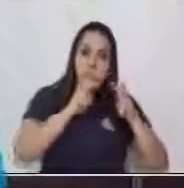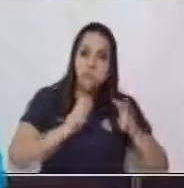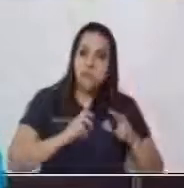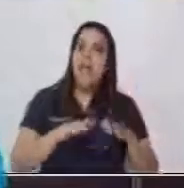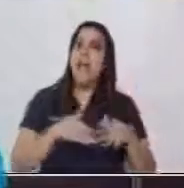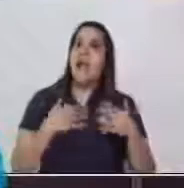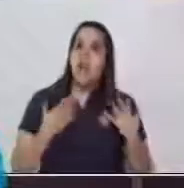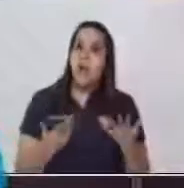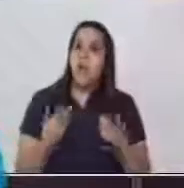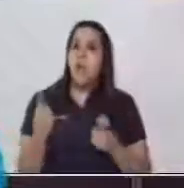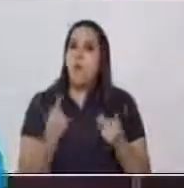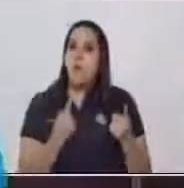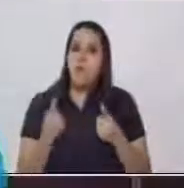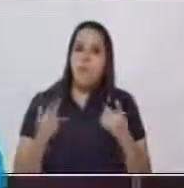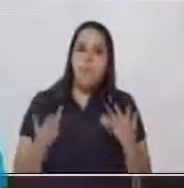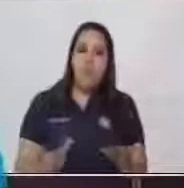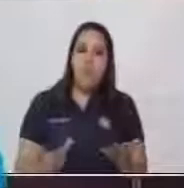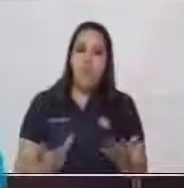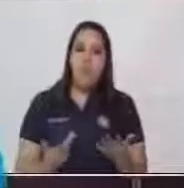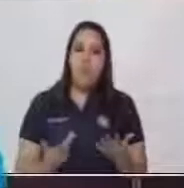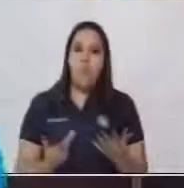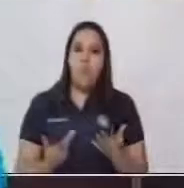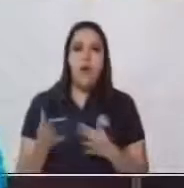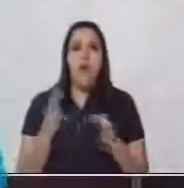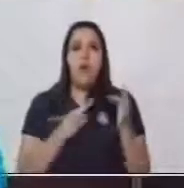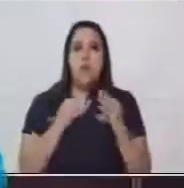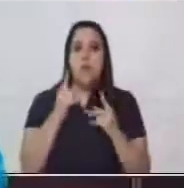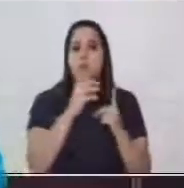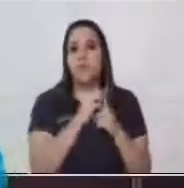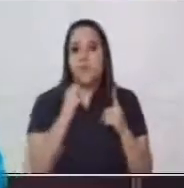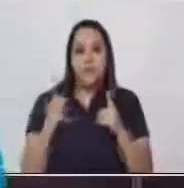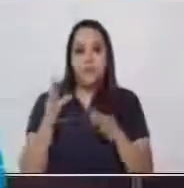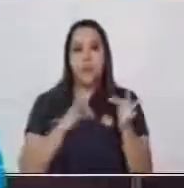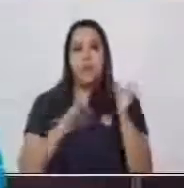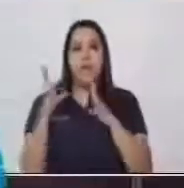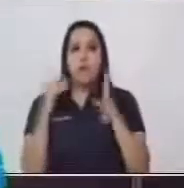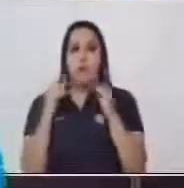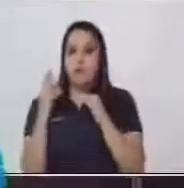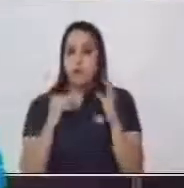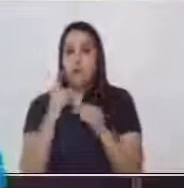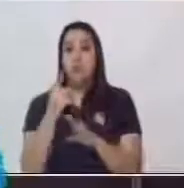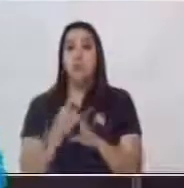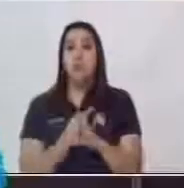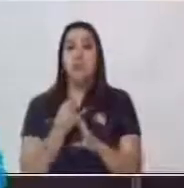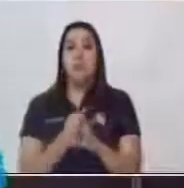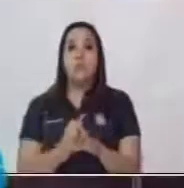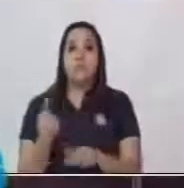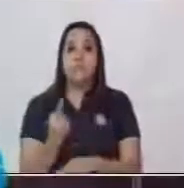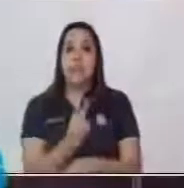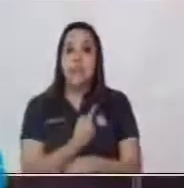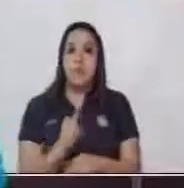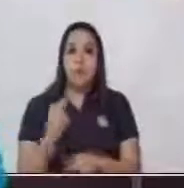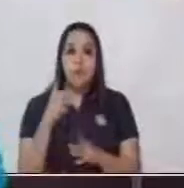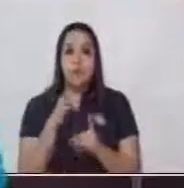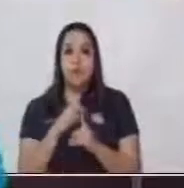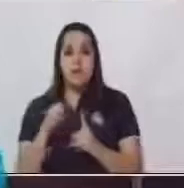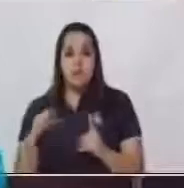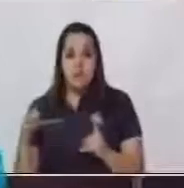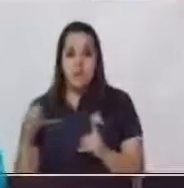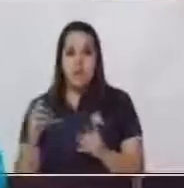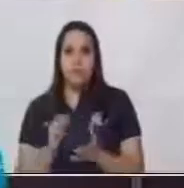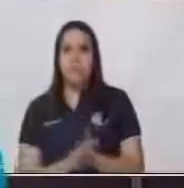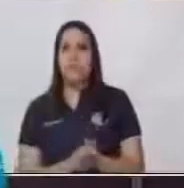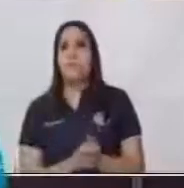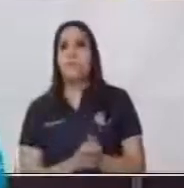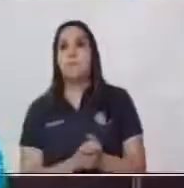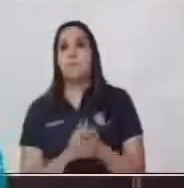o en qué parte de tu conversación utilizas cada una de estas oraciones.